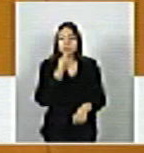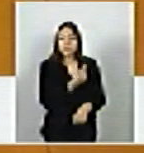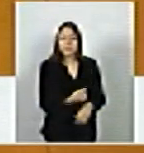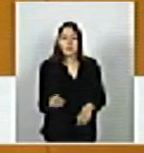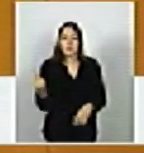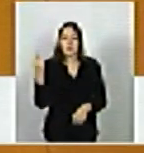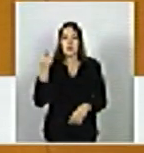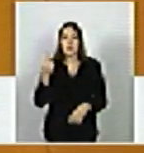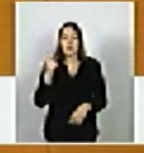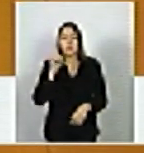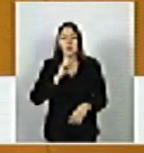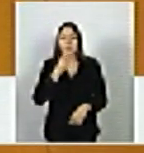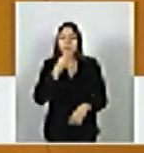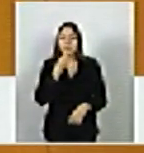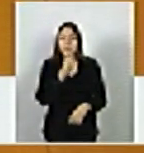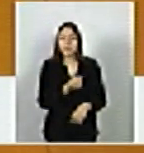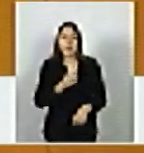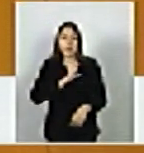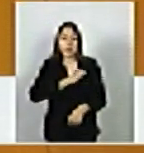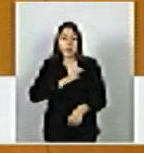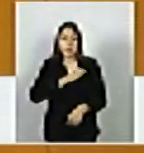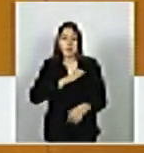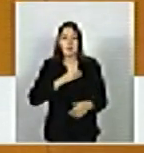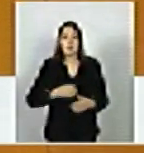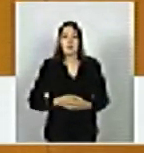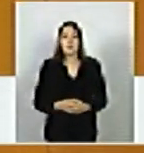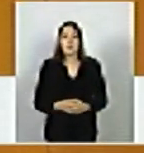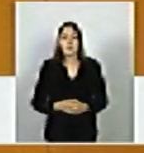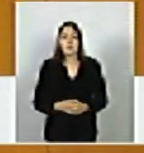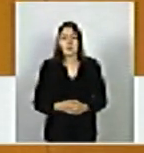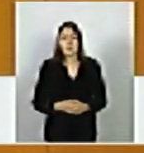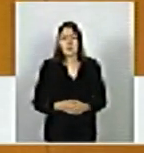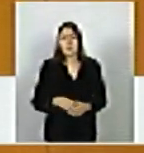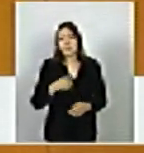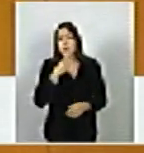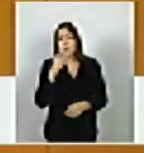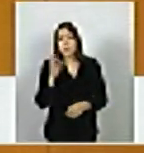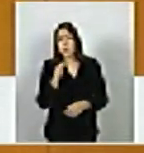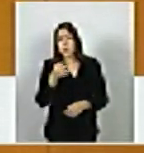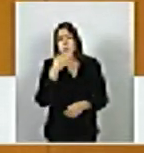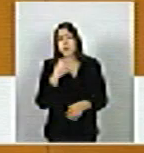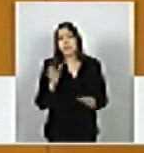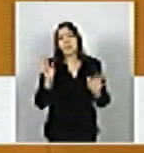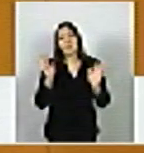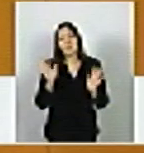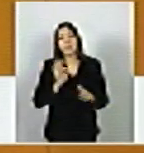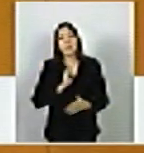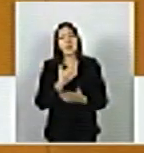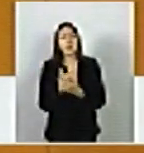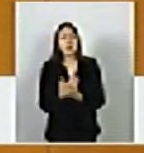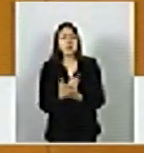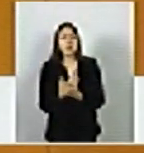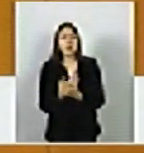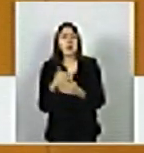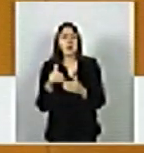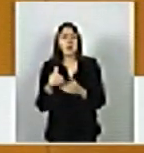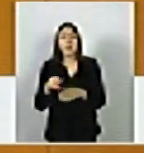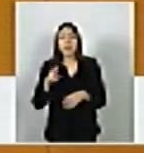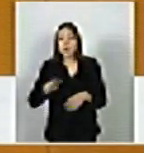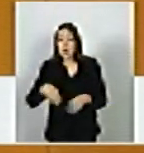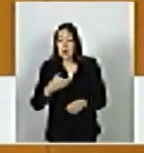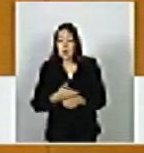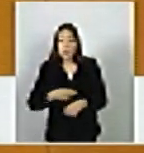cáncer. Si no se da una dosis, puede esperarse unos días. No hay ninguna urgencia